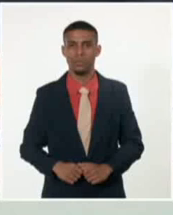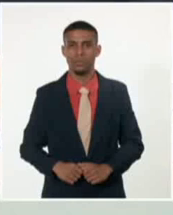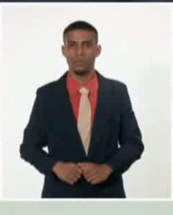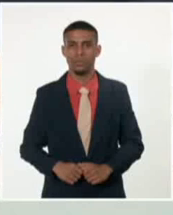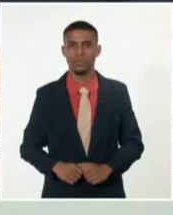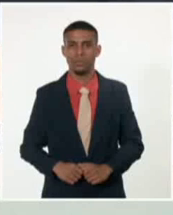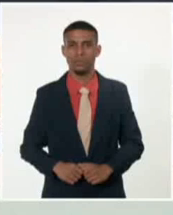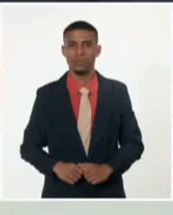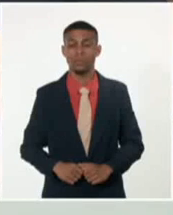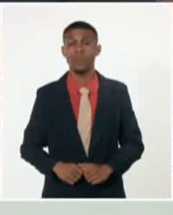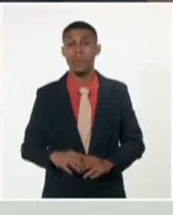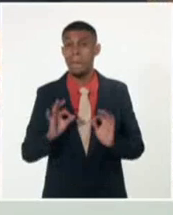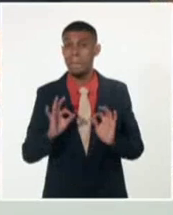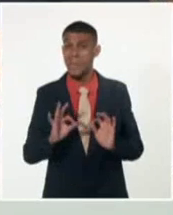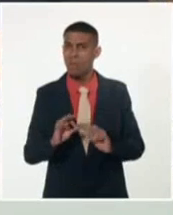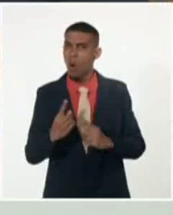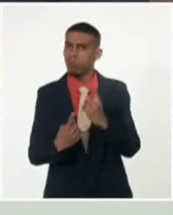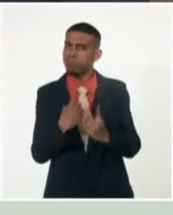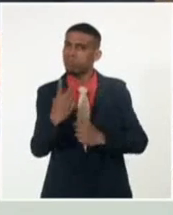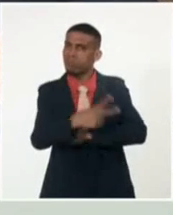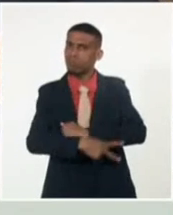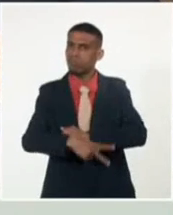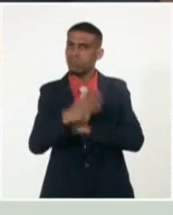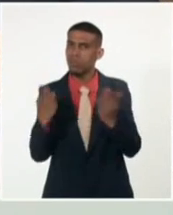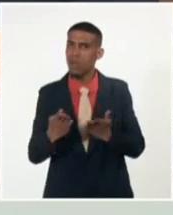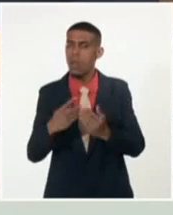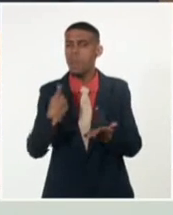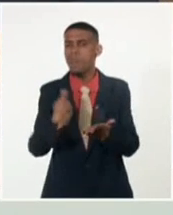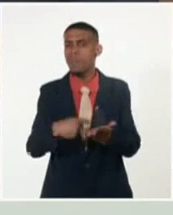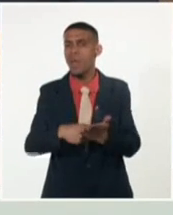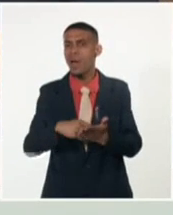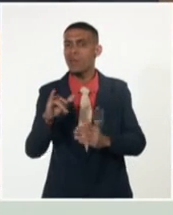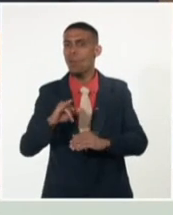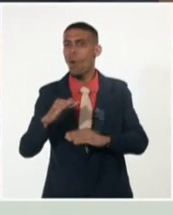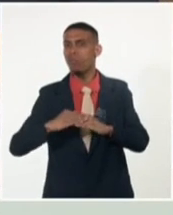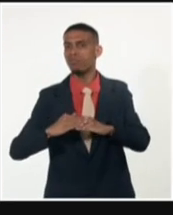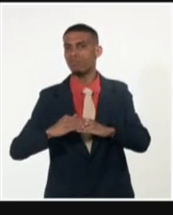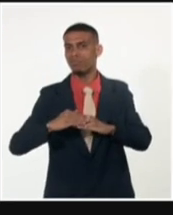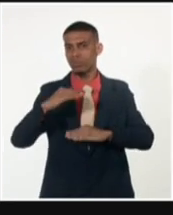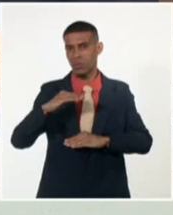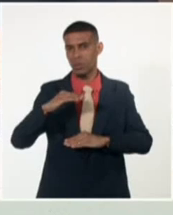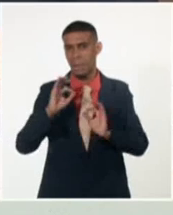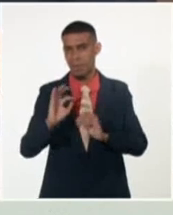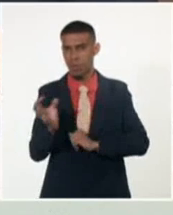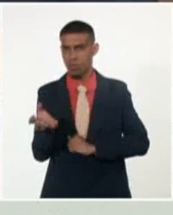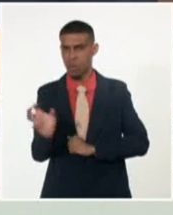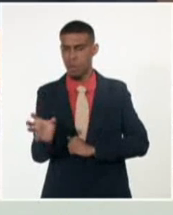Deben incrementarse los préstamos oficiales para el logro de los objetivos de desarrollo.